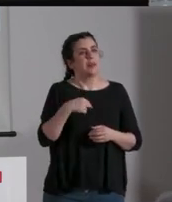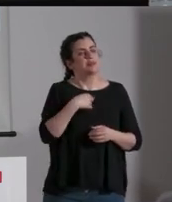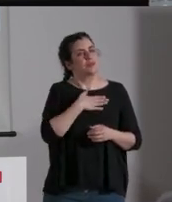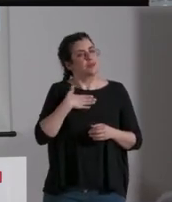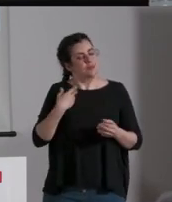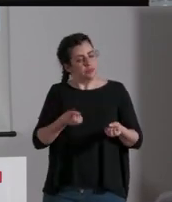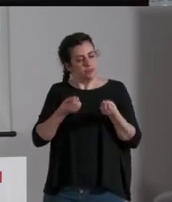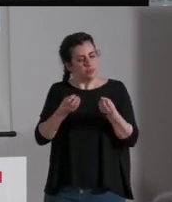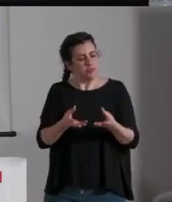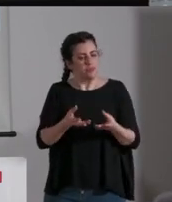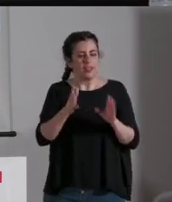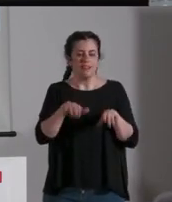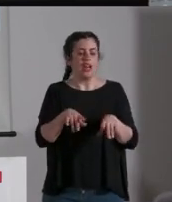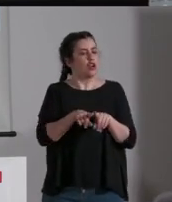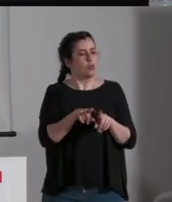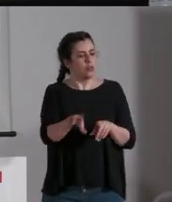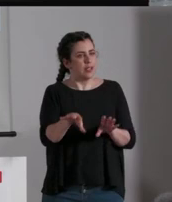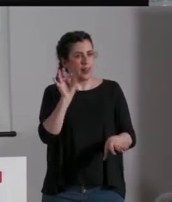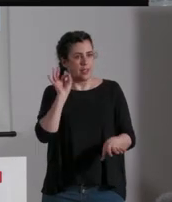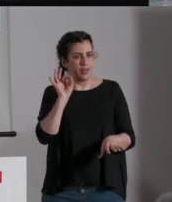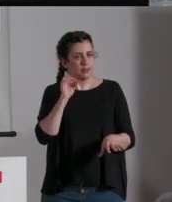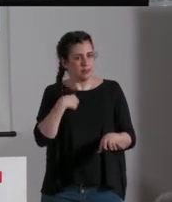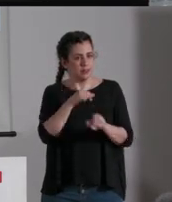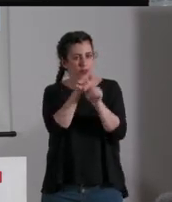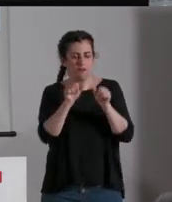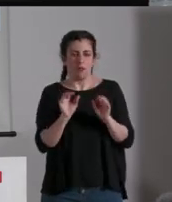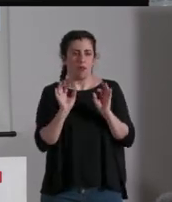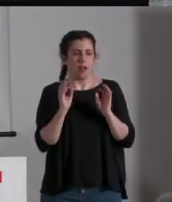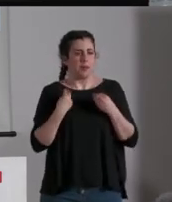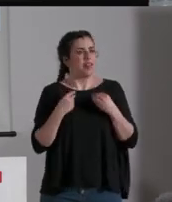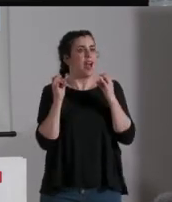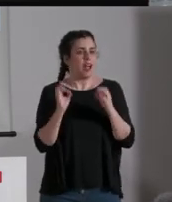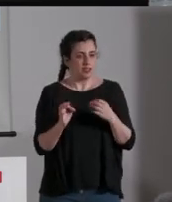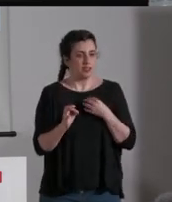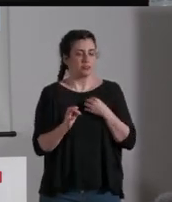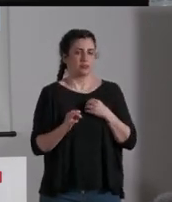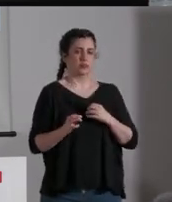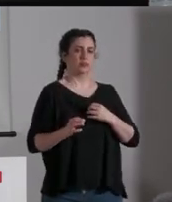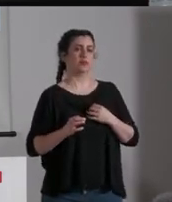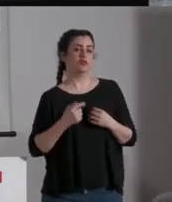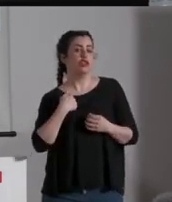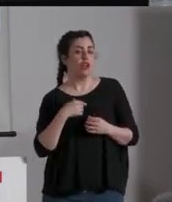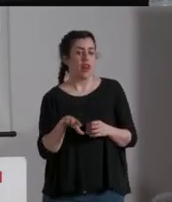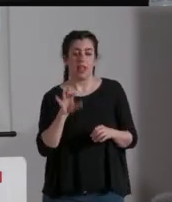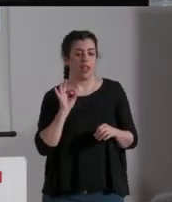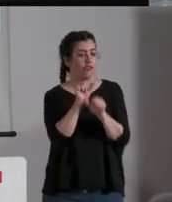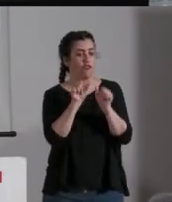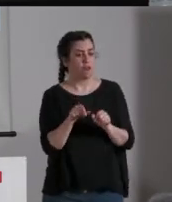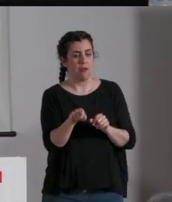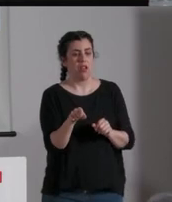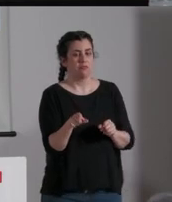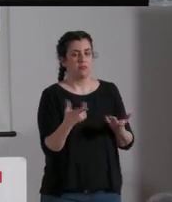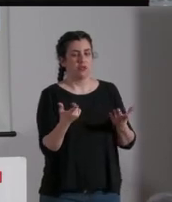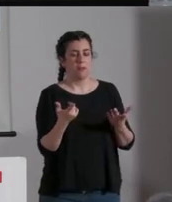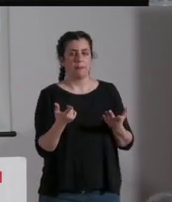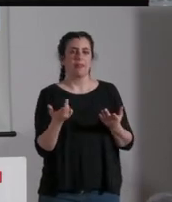al final es una elección vivir así, que yo he elegido vivir así, también lo he elegido pues un poco con lo que decía María José antes,